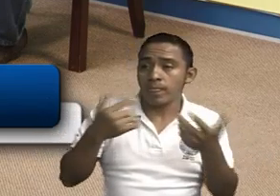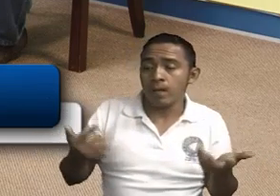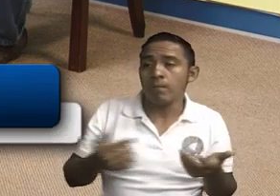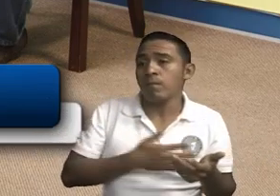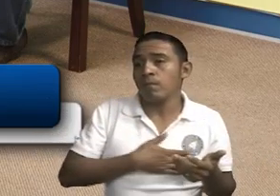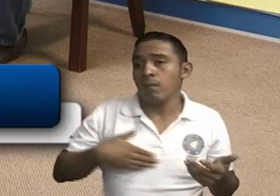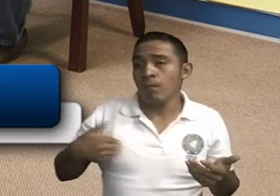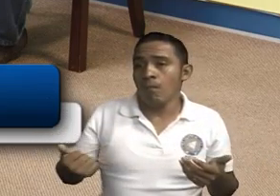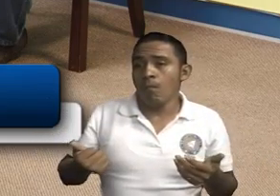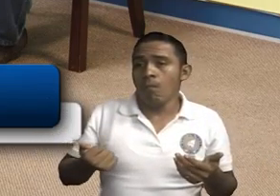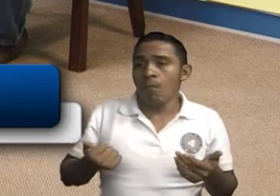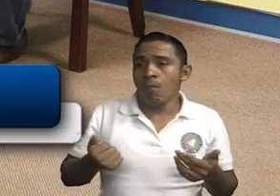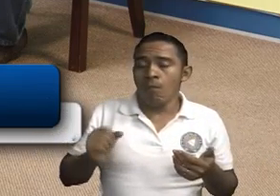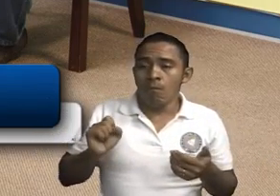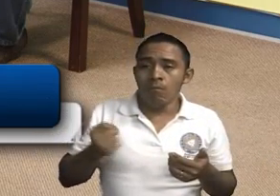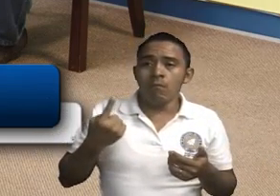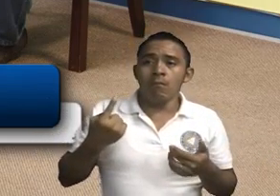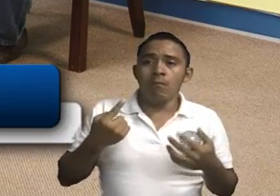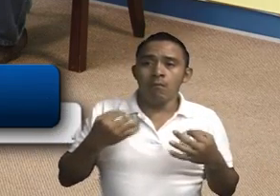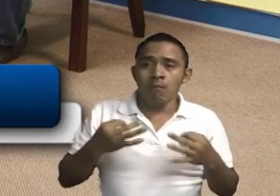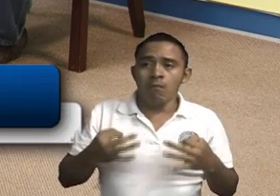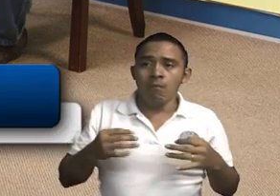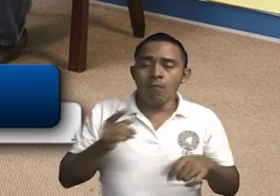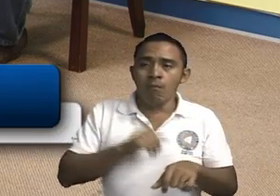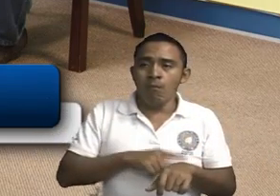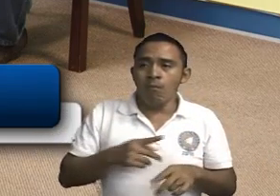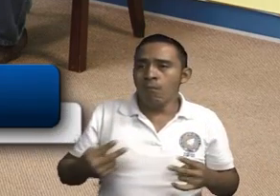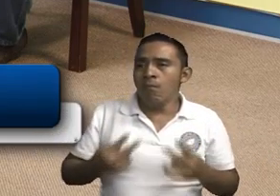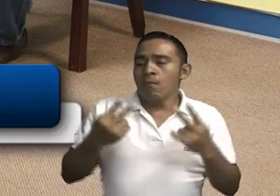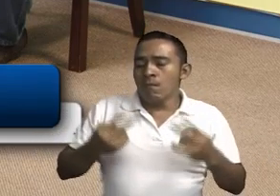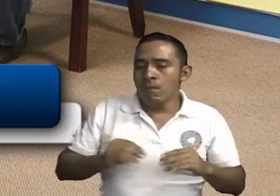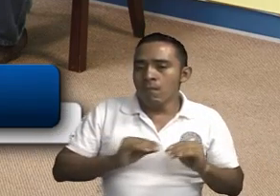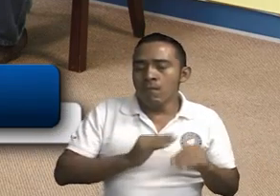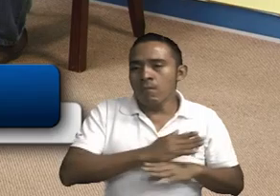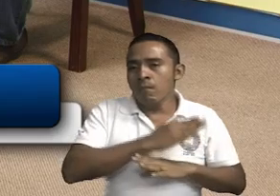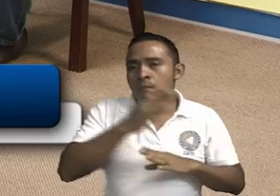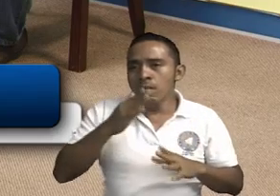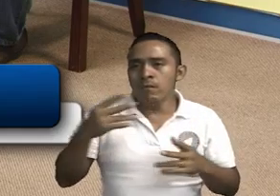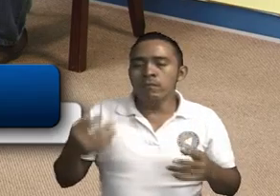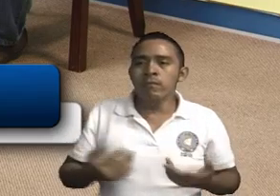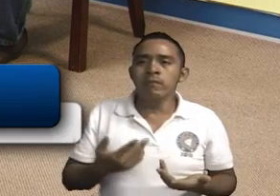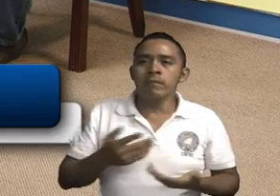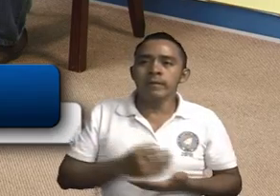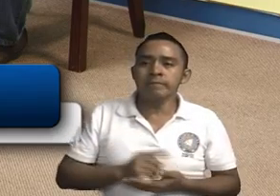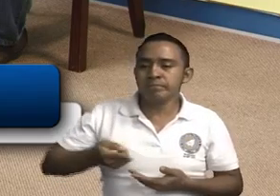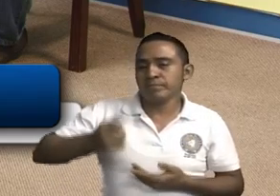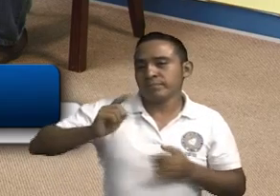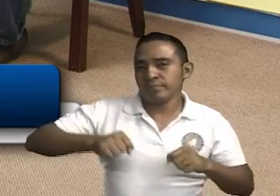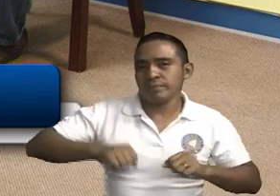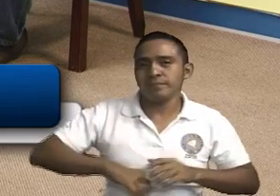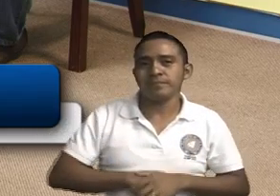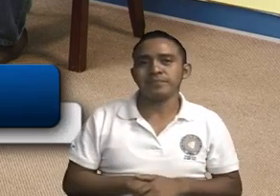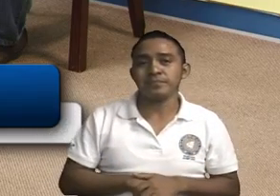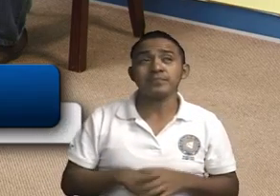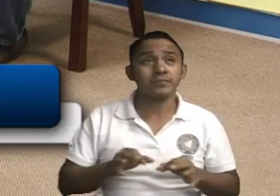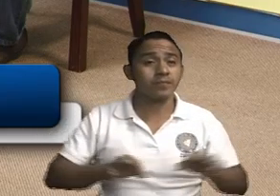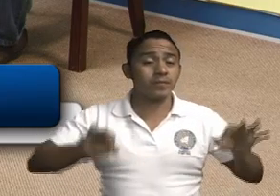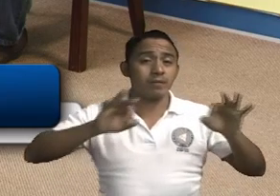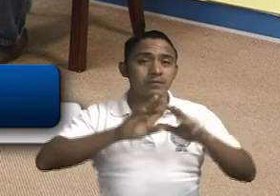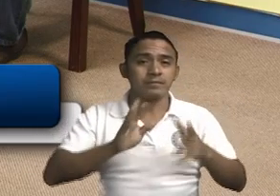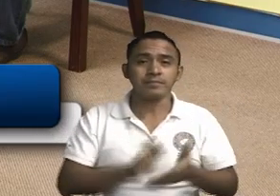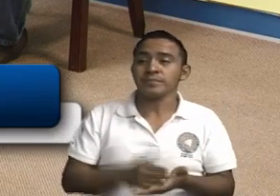mejor tratarse para continuar un poquito más la vida que aumentar su vigor sexual, ¿verdad? Eso es importante, la vida. Es